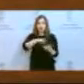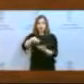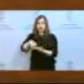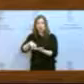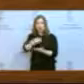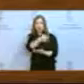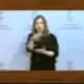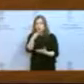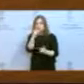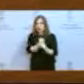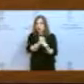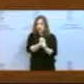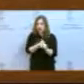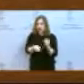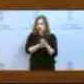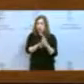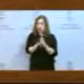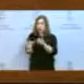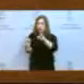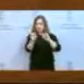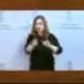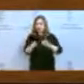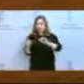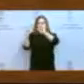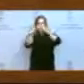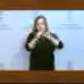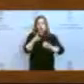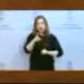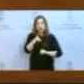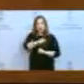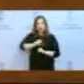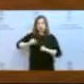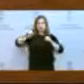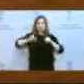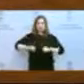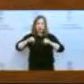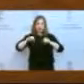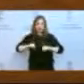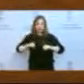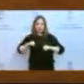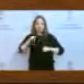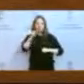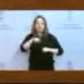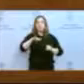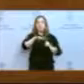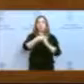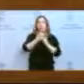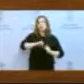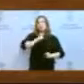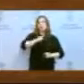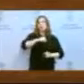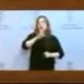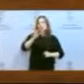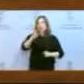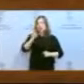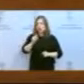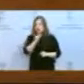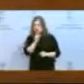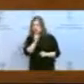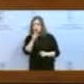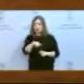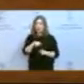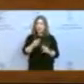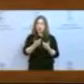seguir trabajando en la defensa y protección de los derechos de los mayores, la situación de las residencias de Lera, el aumento